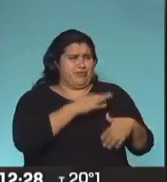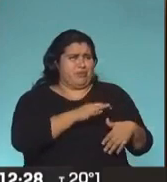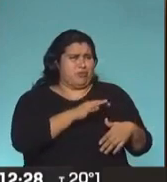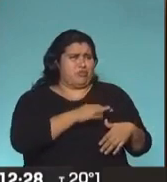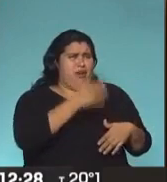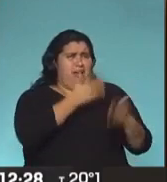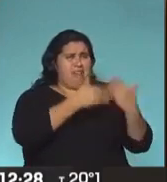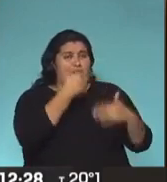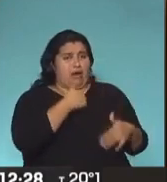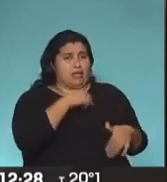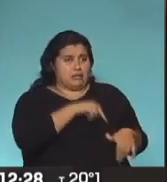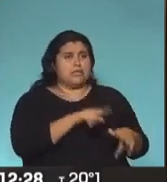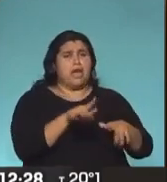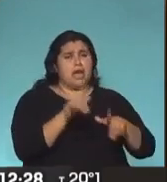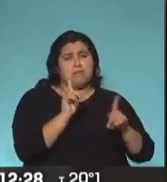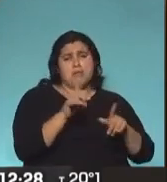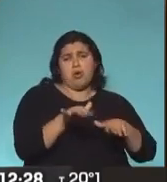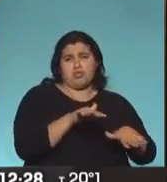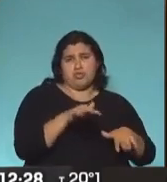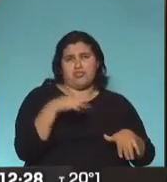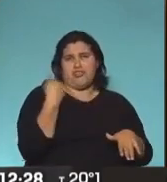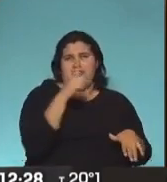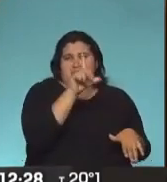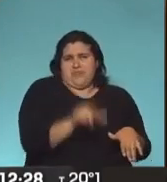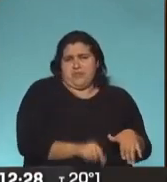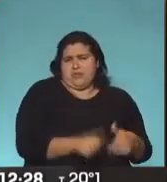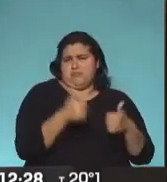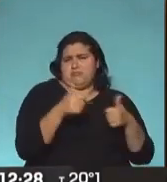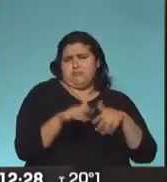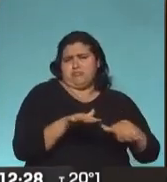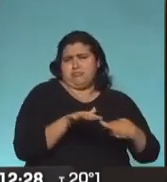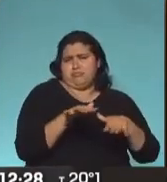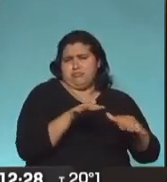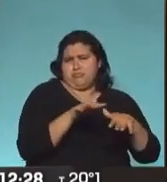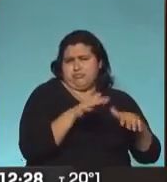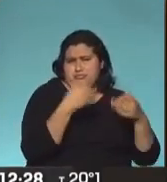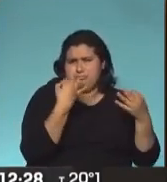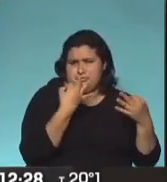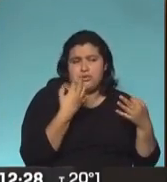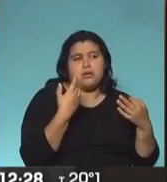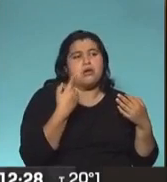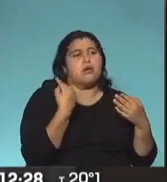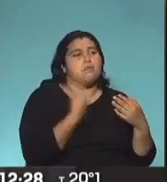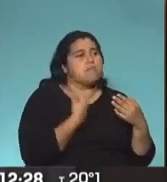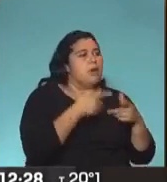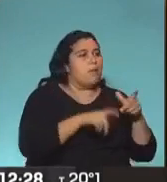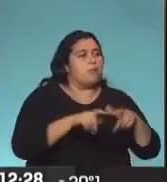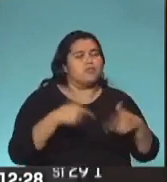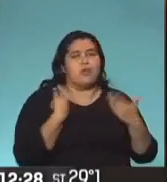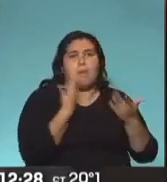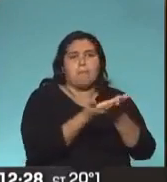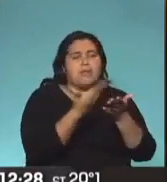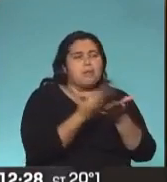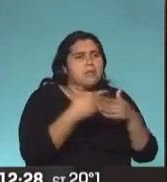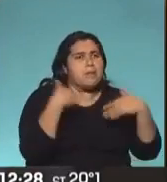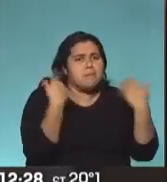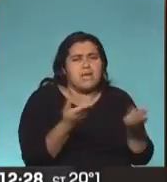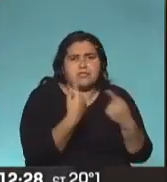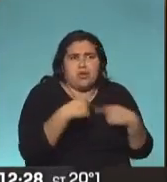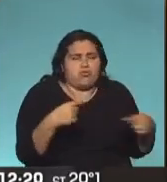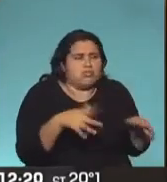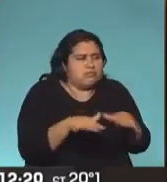parte de lo que sucedió eso en un país rico creciente con una nueva clase media que tenían nuevas demandas sociales y curiosamente